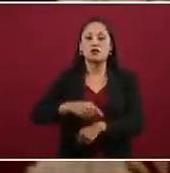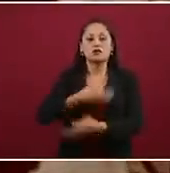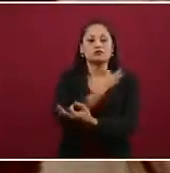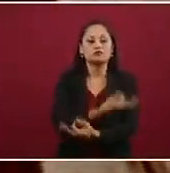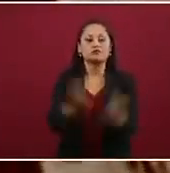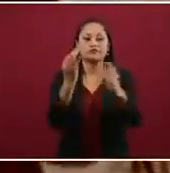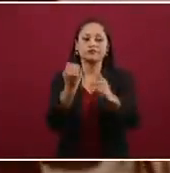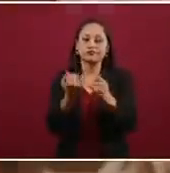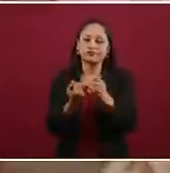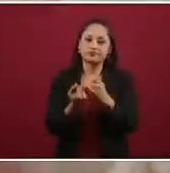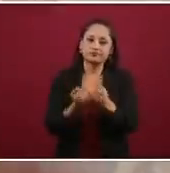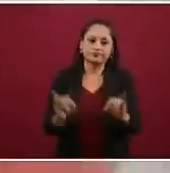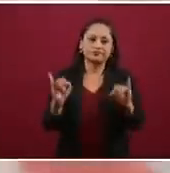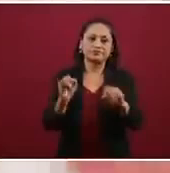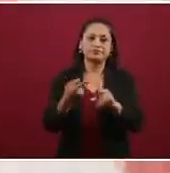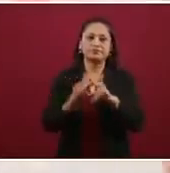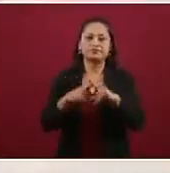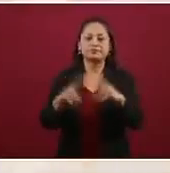la insurrección.